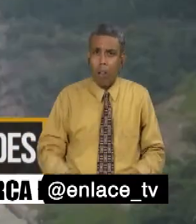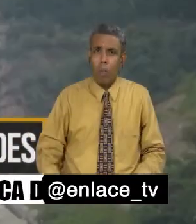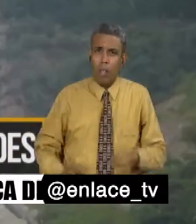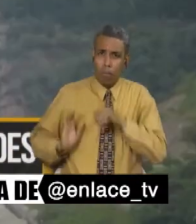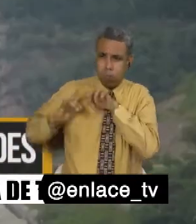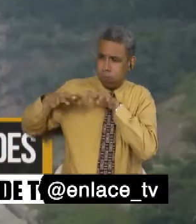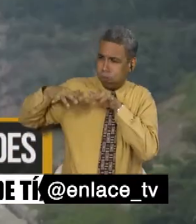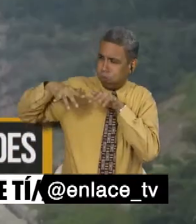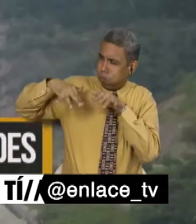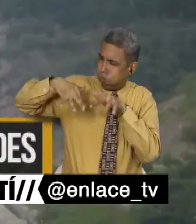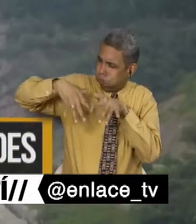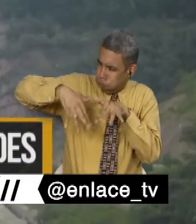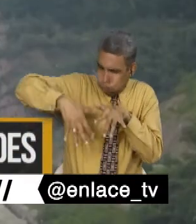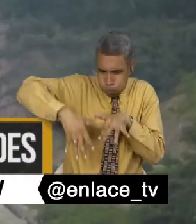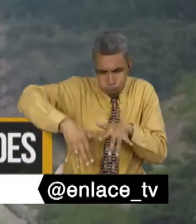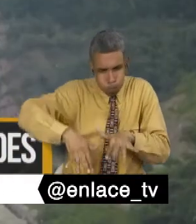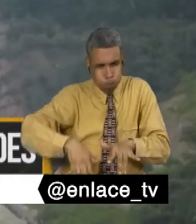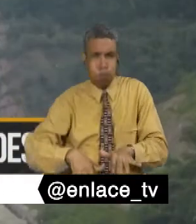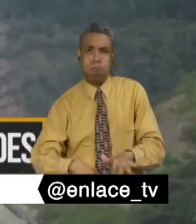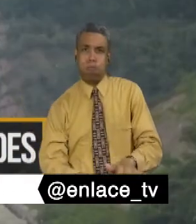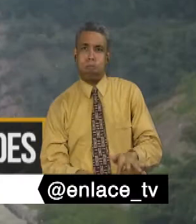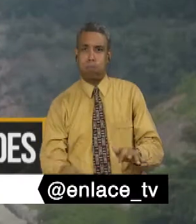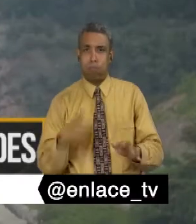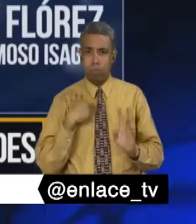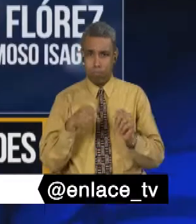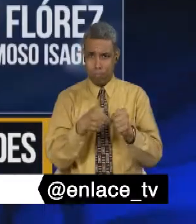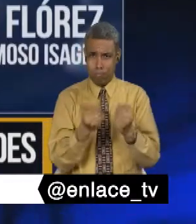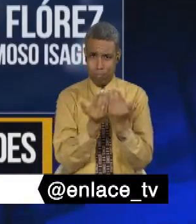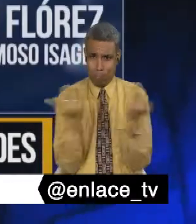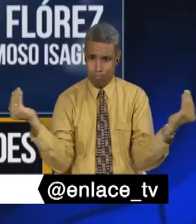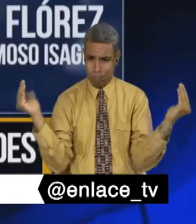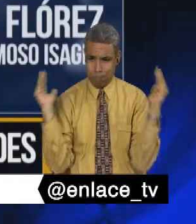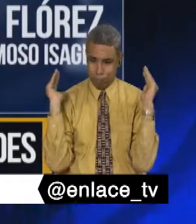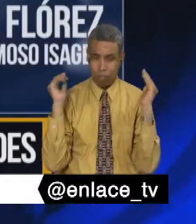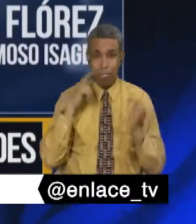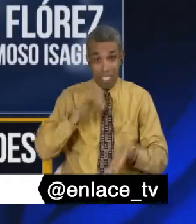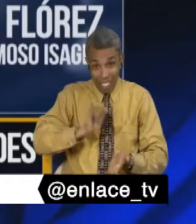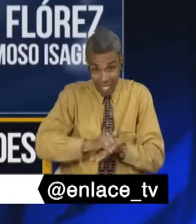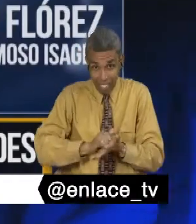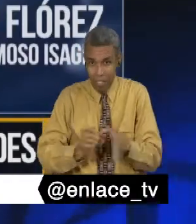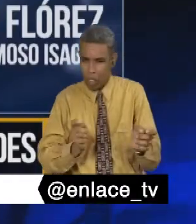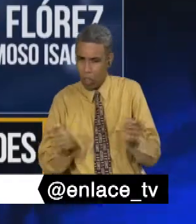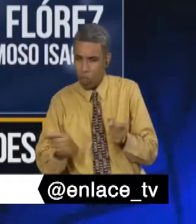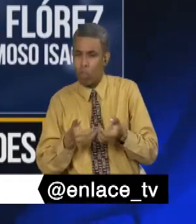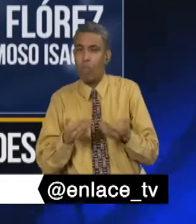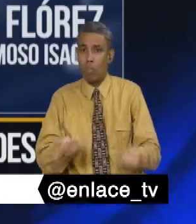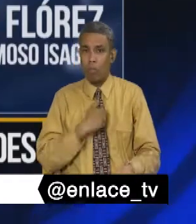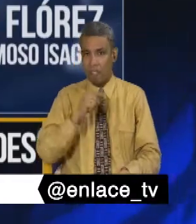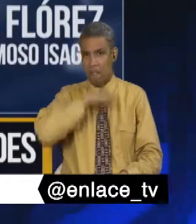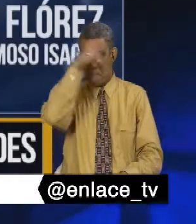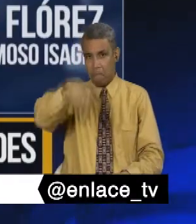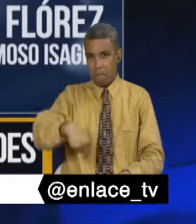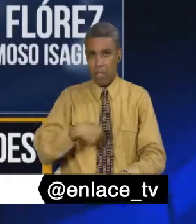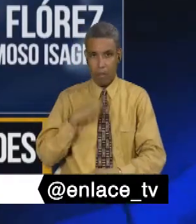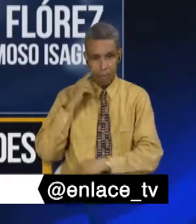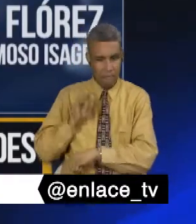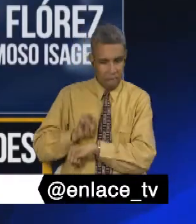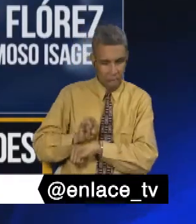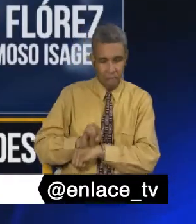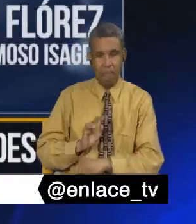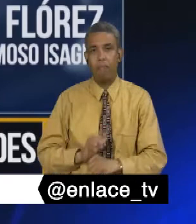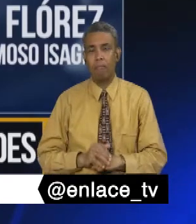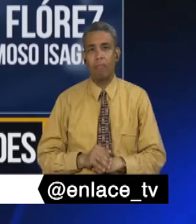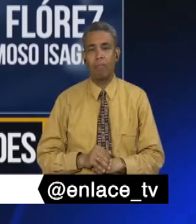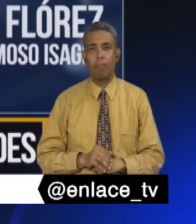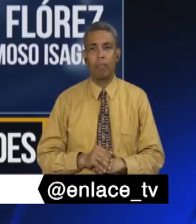operación de vertimiento controlado del embalse Topocoro. La visita que estuvo atendiendo ISAGEN obedece a la solicitud de